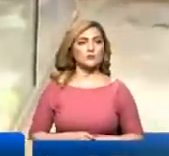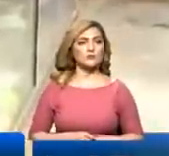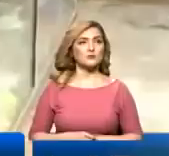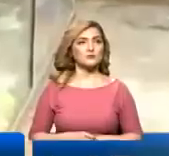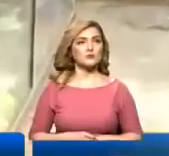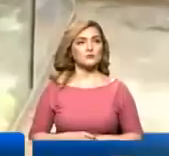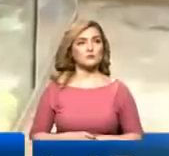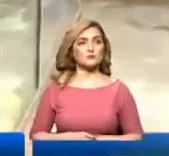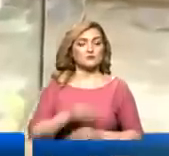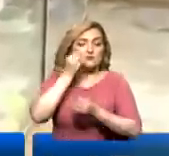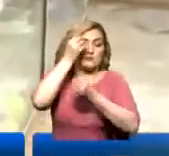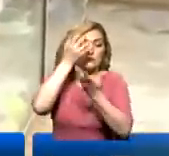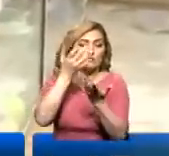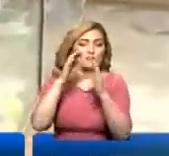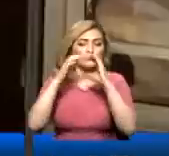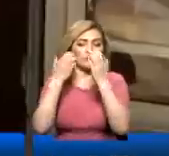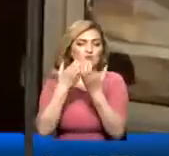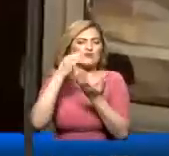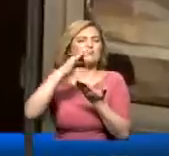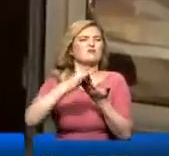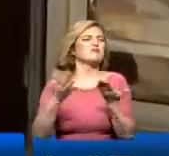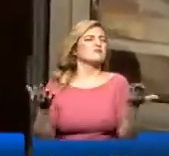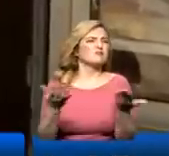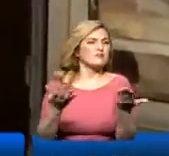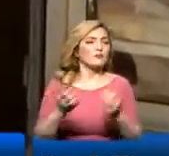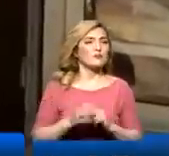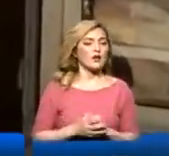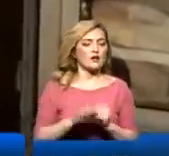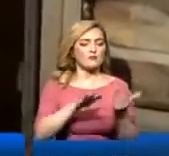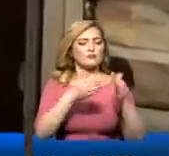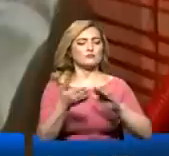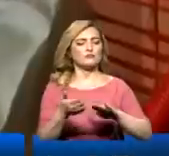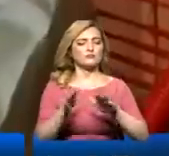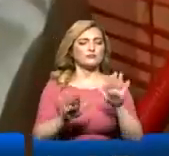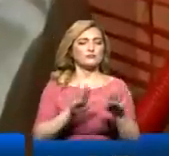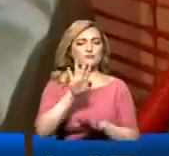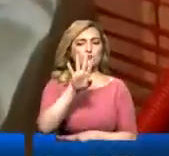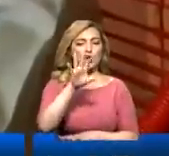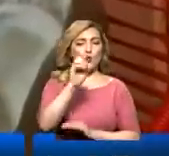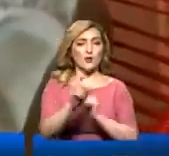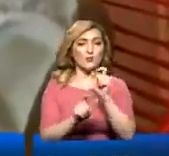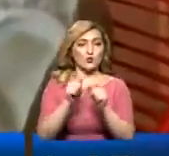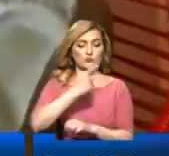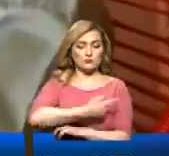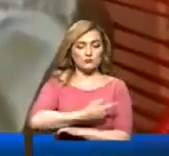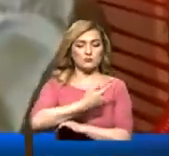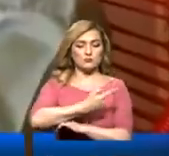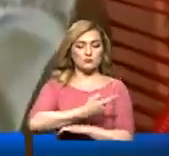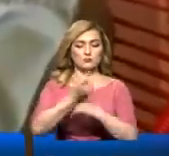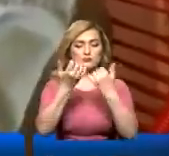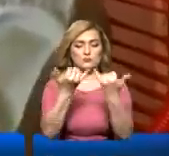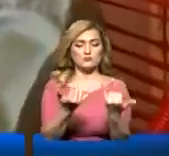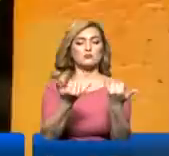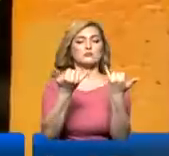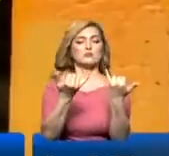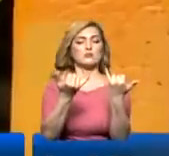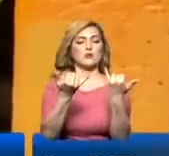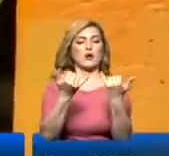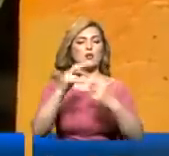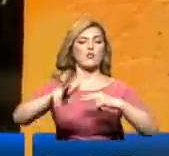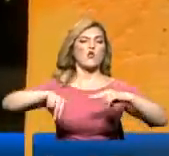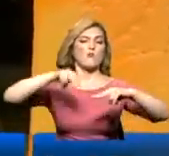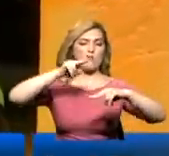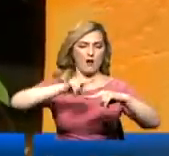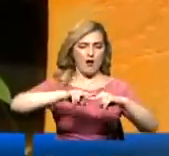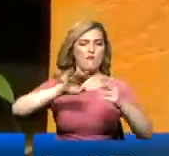y lo que nos han informado desde el COE local es que aquí llegaron a fallecer alrededor de 40 personas por día. Actualmente la cifra volvió a la